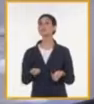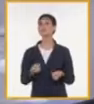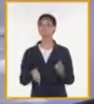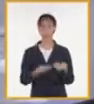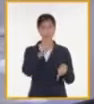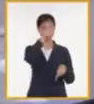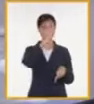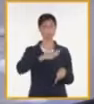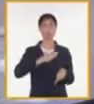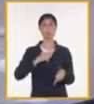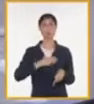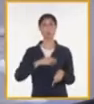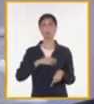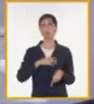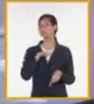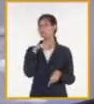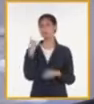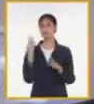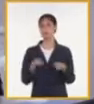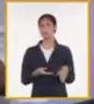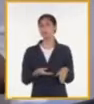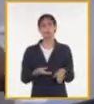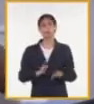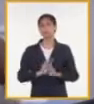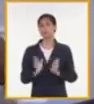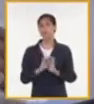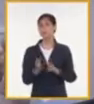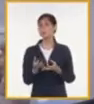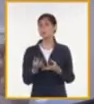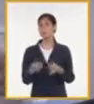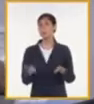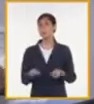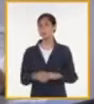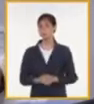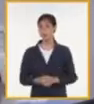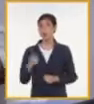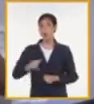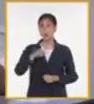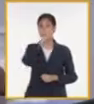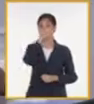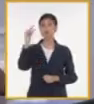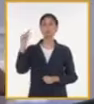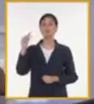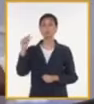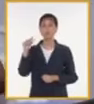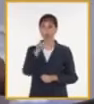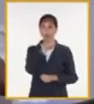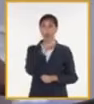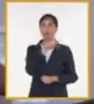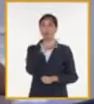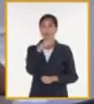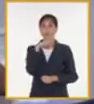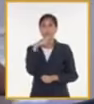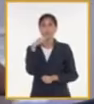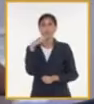lo hizo posada carriles después de un juicio que demoró 7 años estuvieron en Centroamérica participaron en la operación con de los